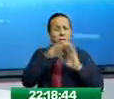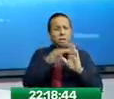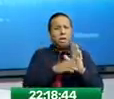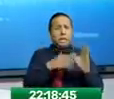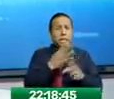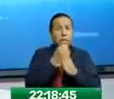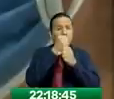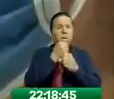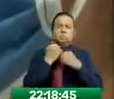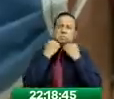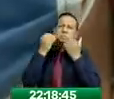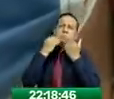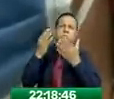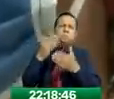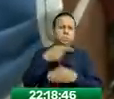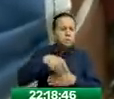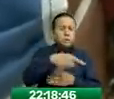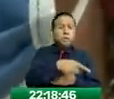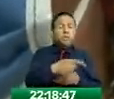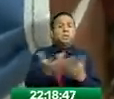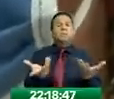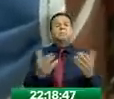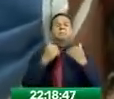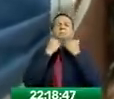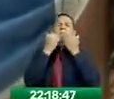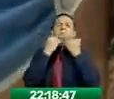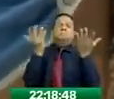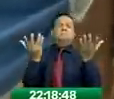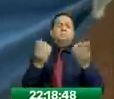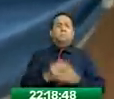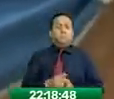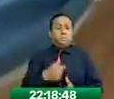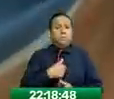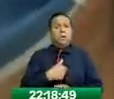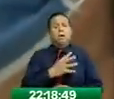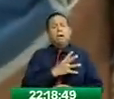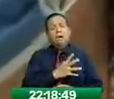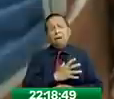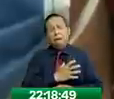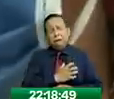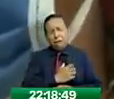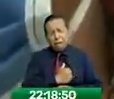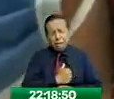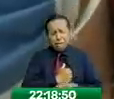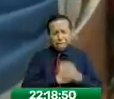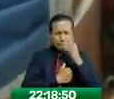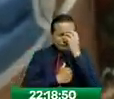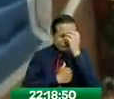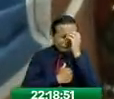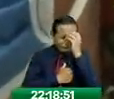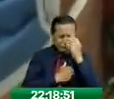sectores. Eso sí me da mucho dolor, de que cualquier cosa le vaya a pasar a mi hermana, si